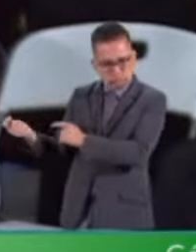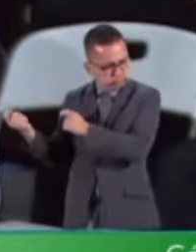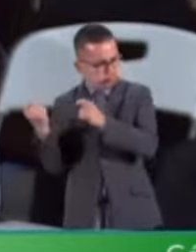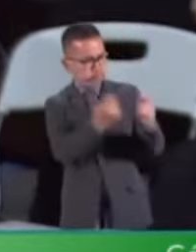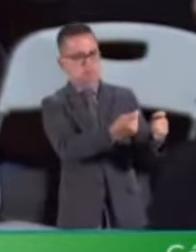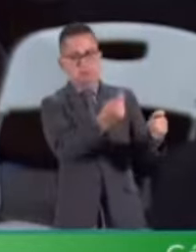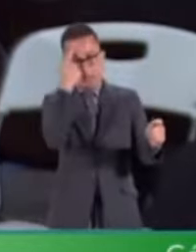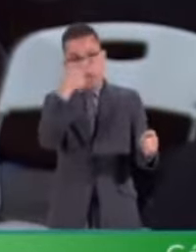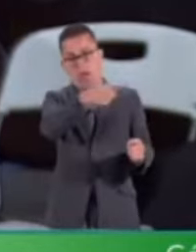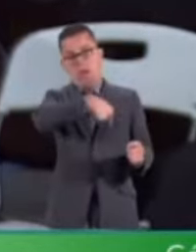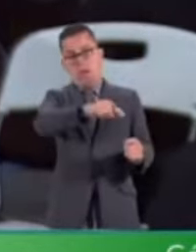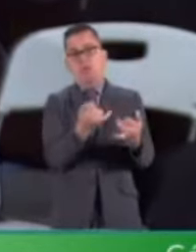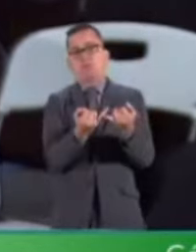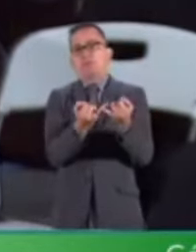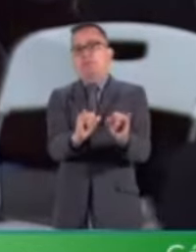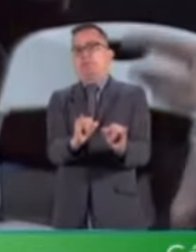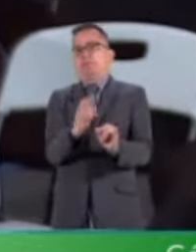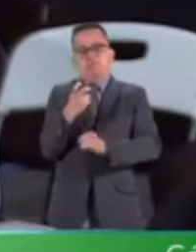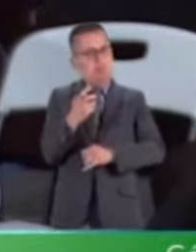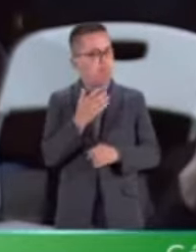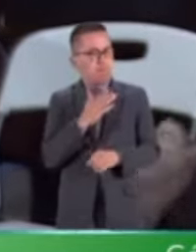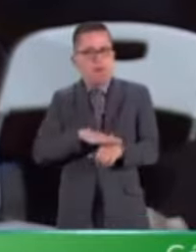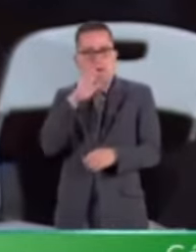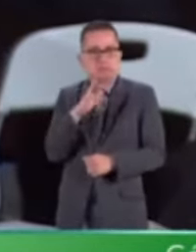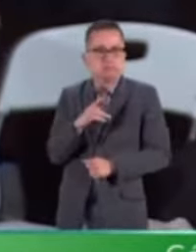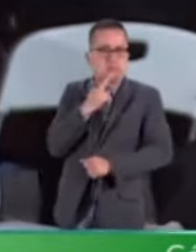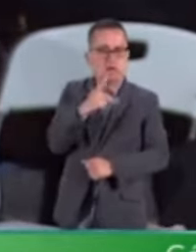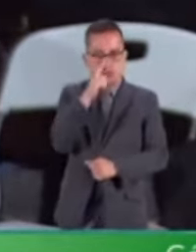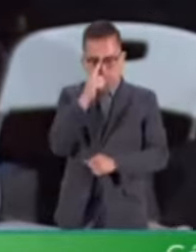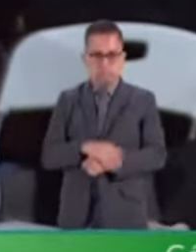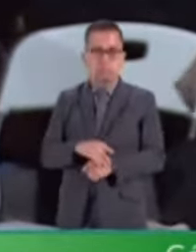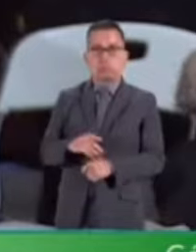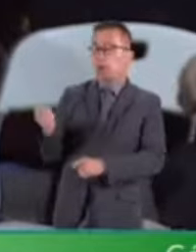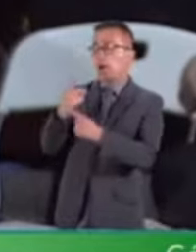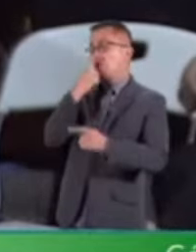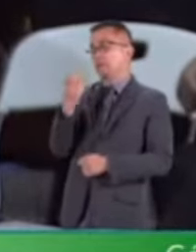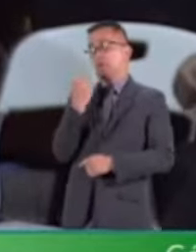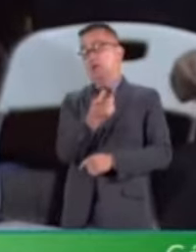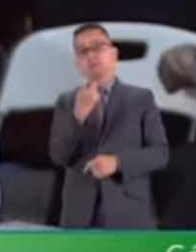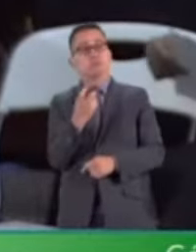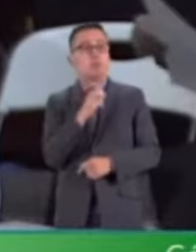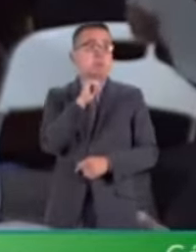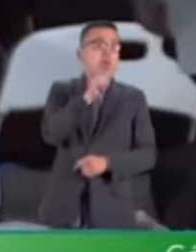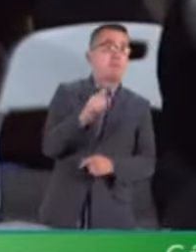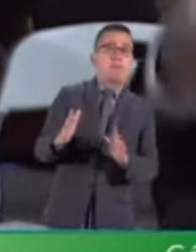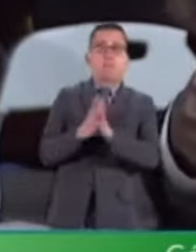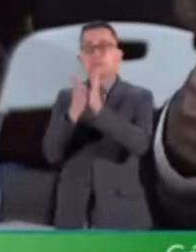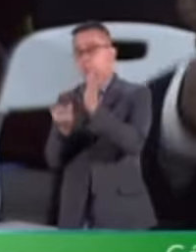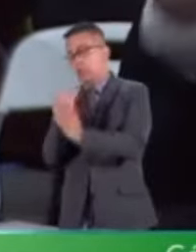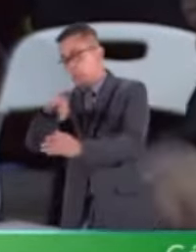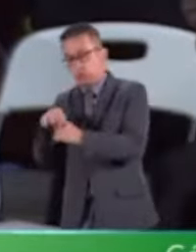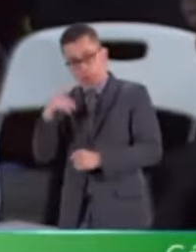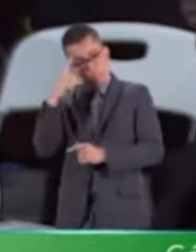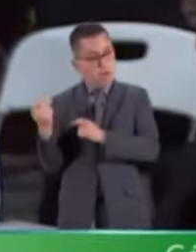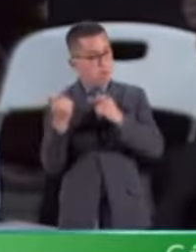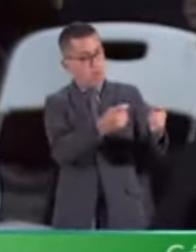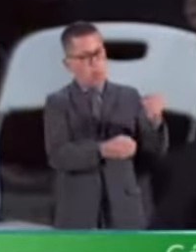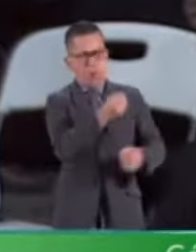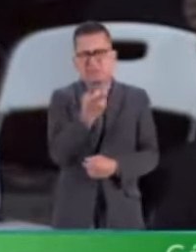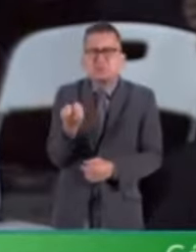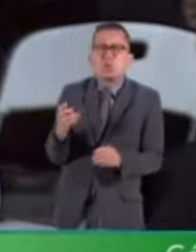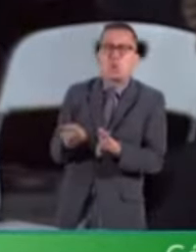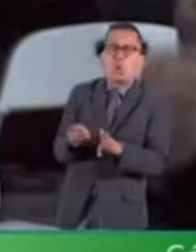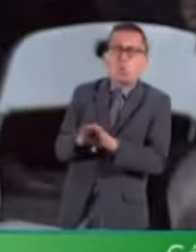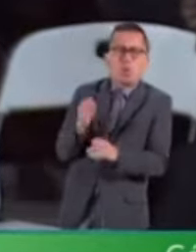imaginable. ¿Cómo puede ser que se afirme que es antidemocrático elegir a jueces, magistrados